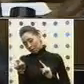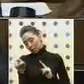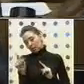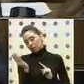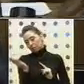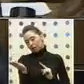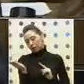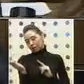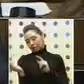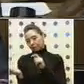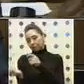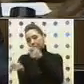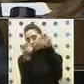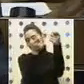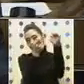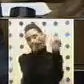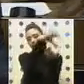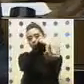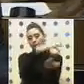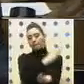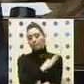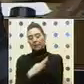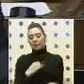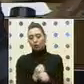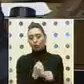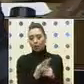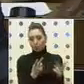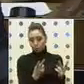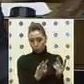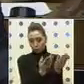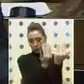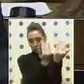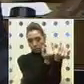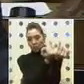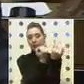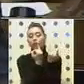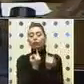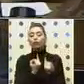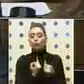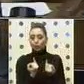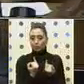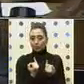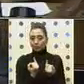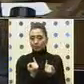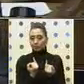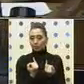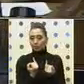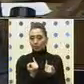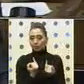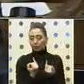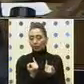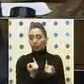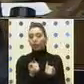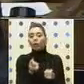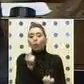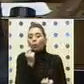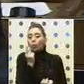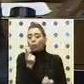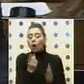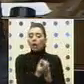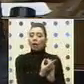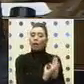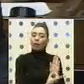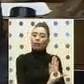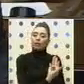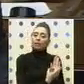quiero solicitar al Ministerio de Obras Públicas que nos pueda informar con respecto cuál es el